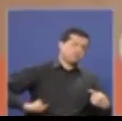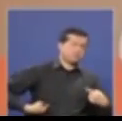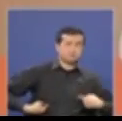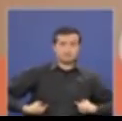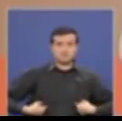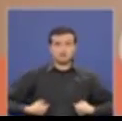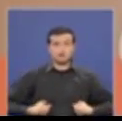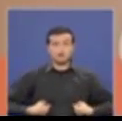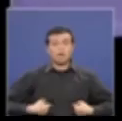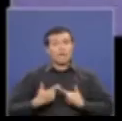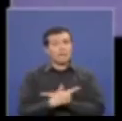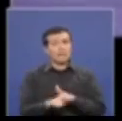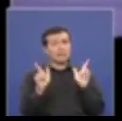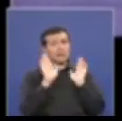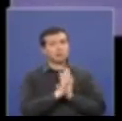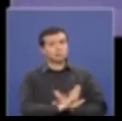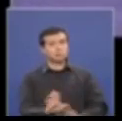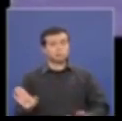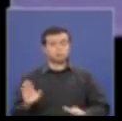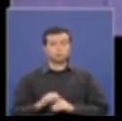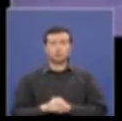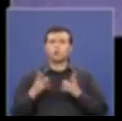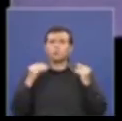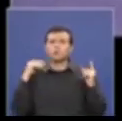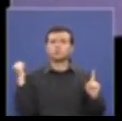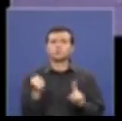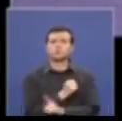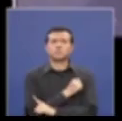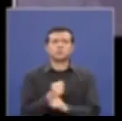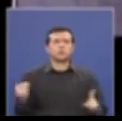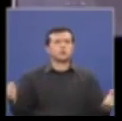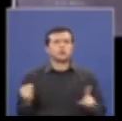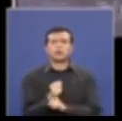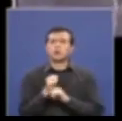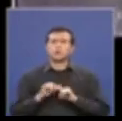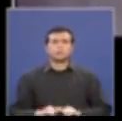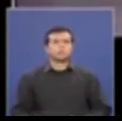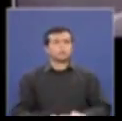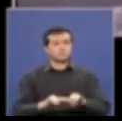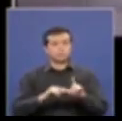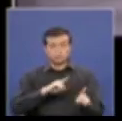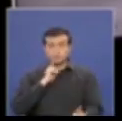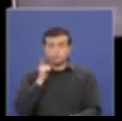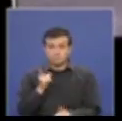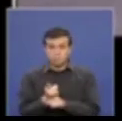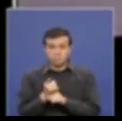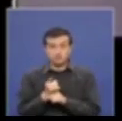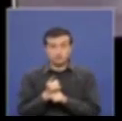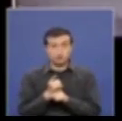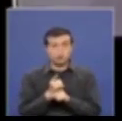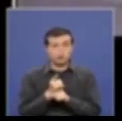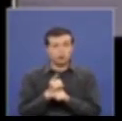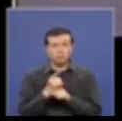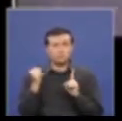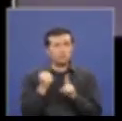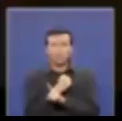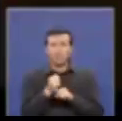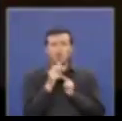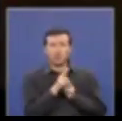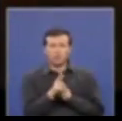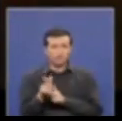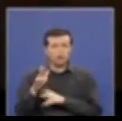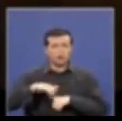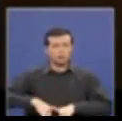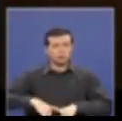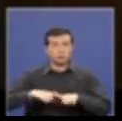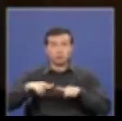E impunidad. La espiral de violencia parecía no tener fin, y los abatimientos continuaban implacables.